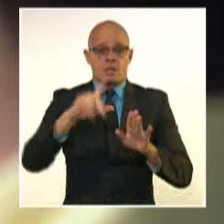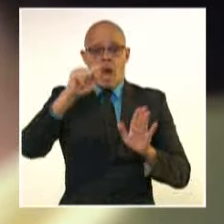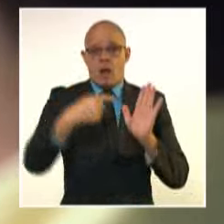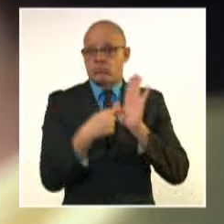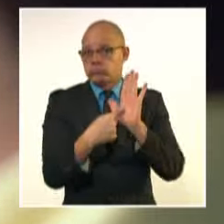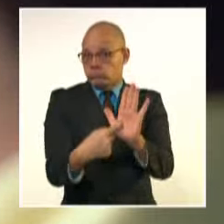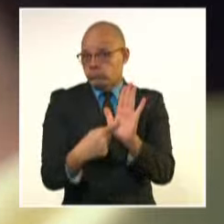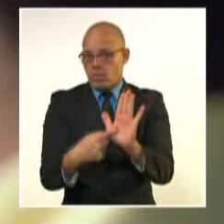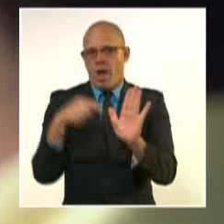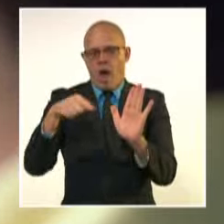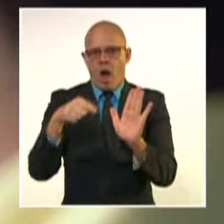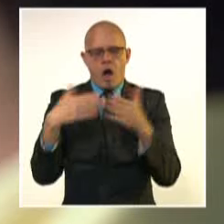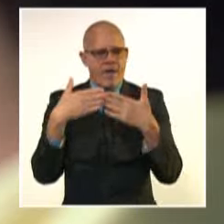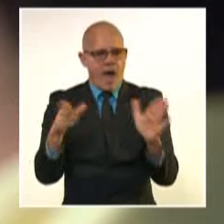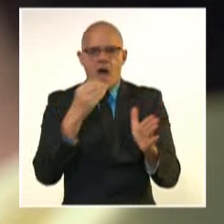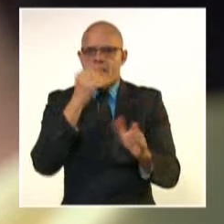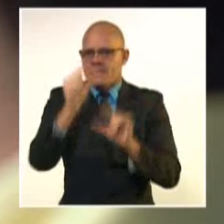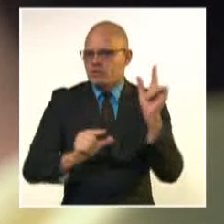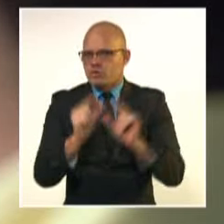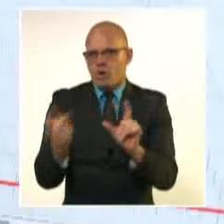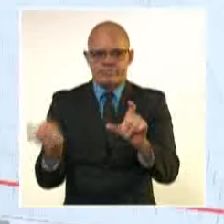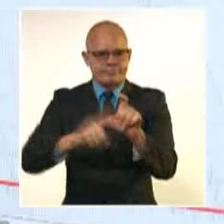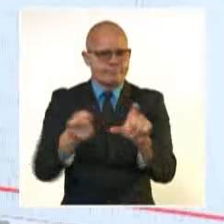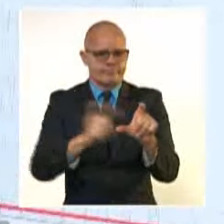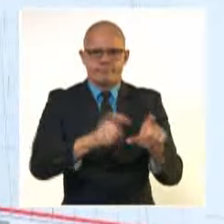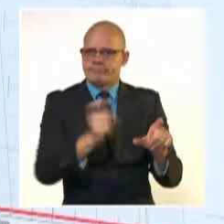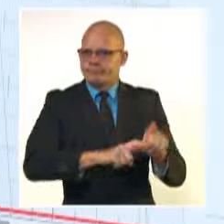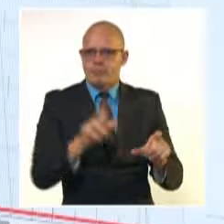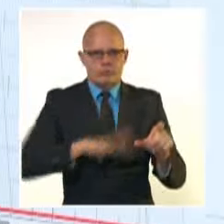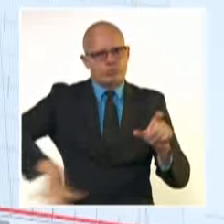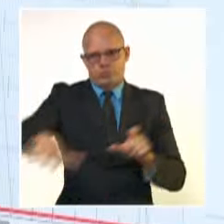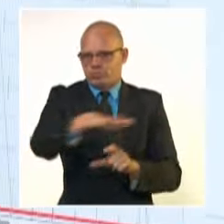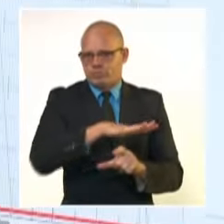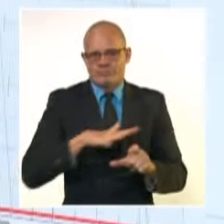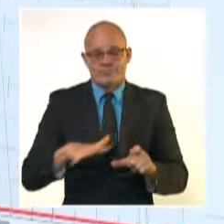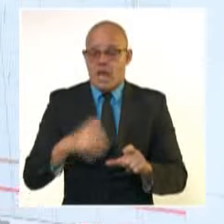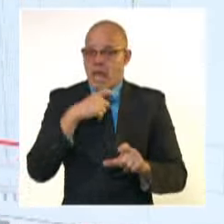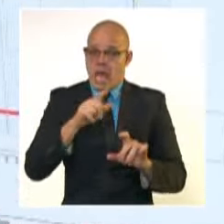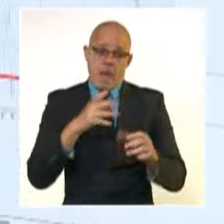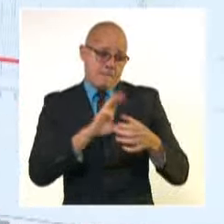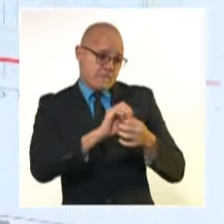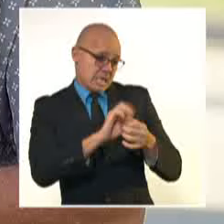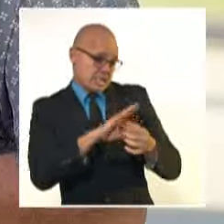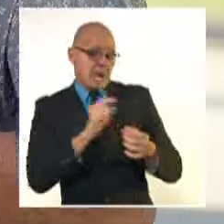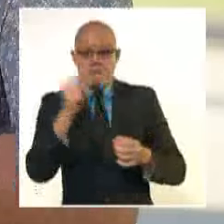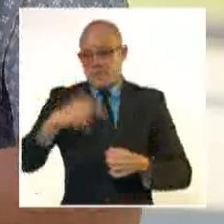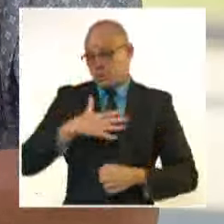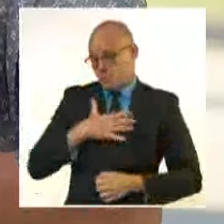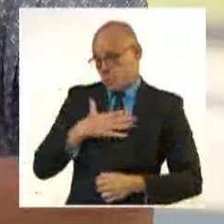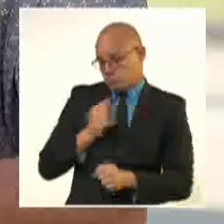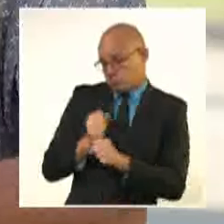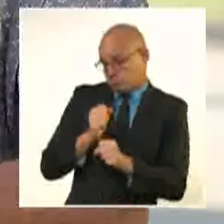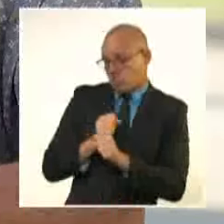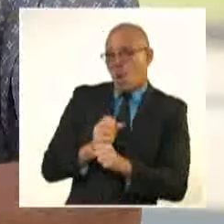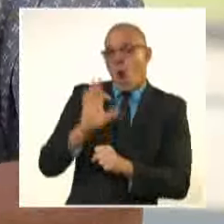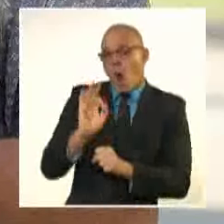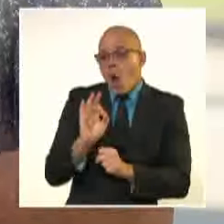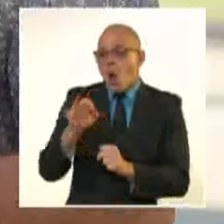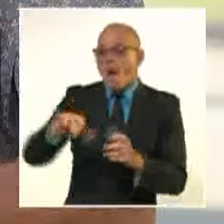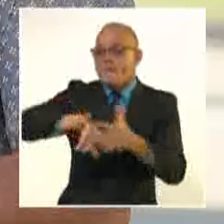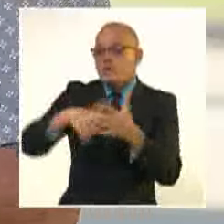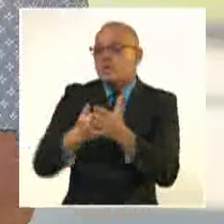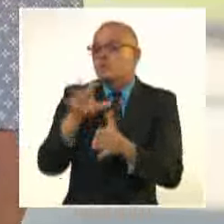se abre a todos los que deseen formar parte de él. Una pequeña o mediana empresa, un trabajador por cuenta propia, un proyecto de desarrollo